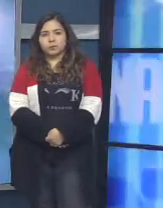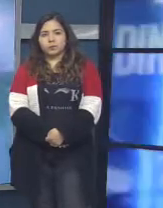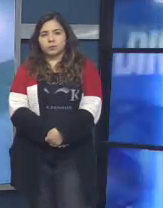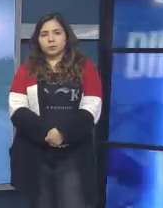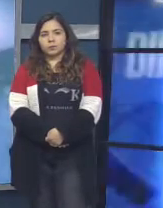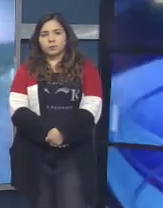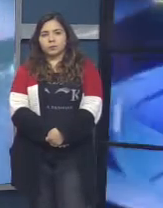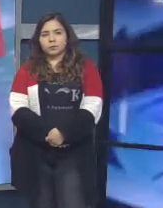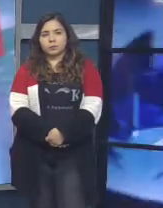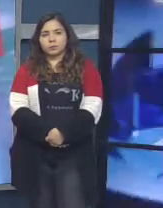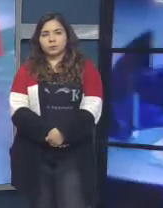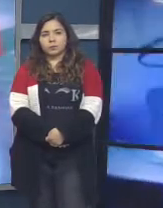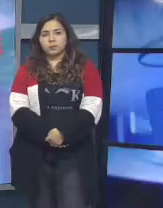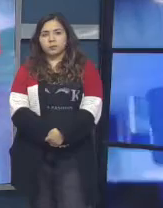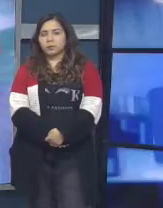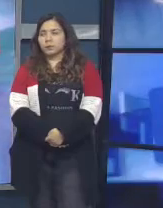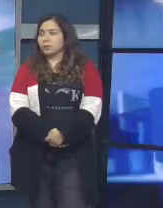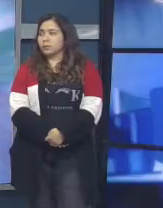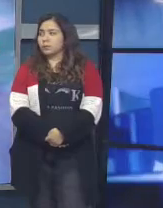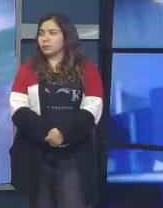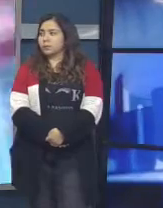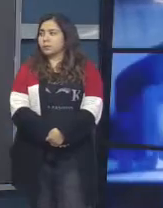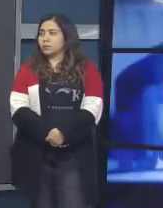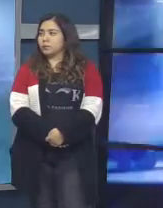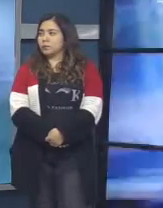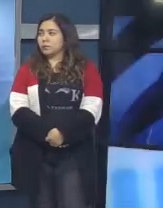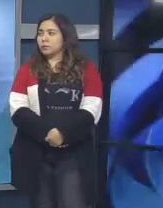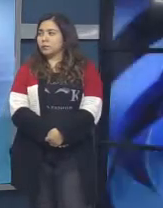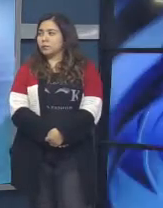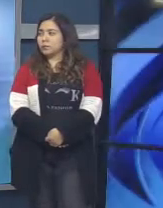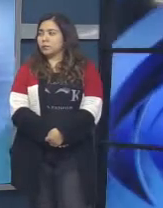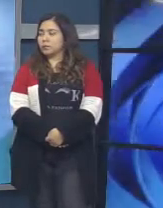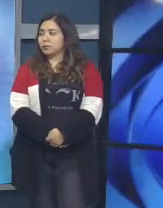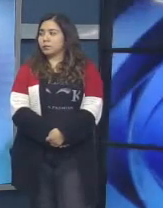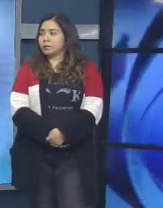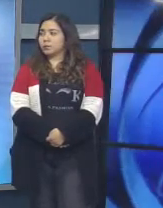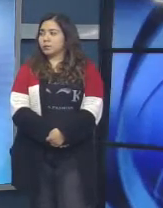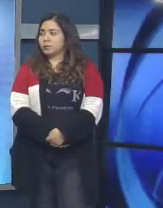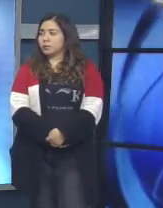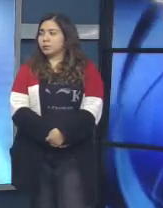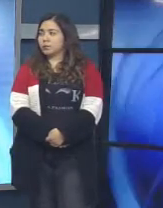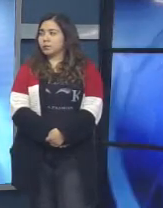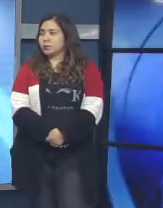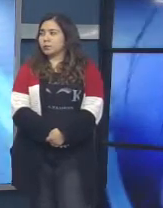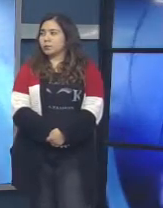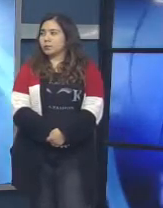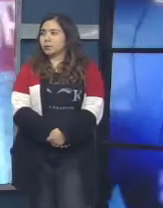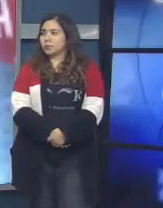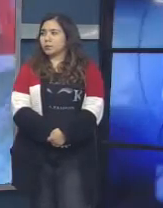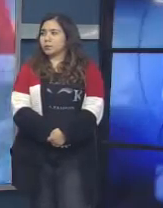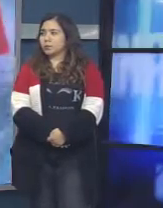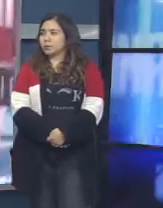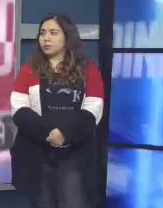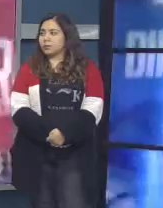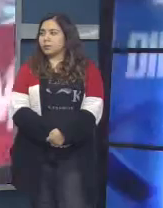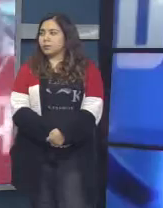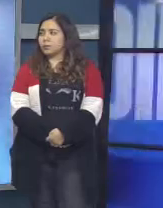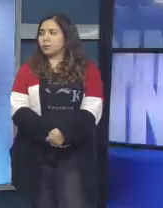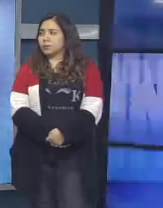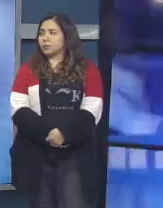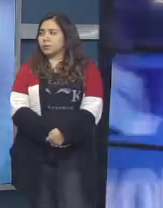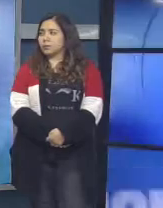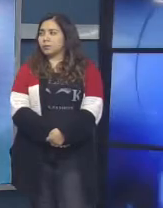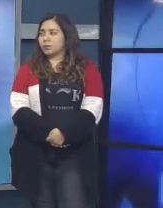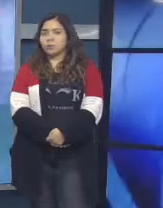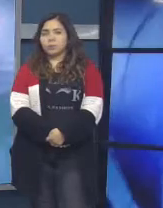cuenta que estamos en fase 1, termina ahora el sábado, pero en principio ustedes han podido dialogar con el gobierno si se va